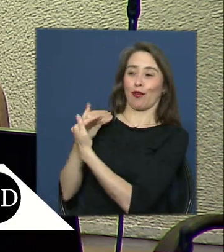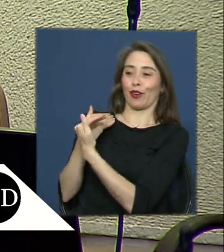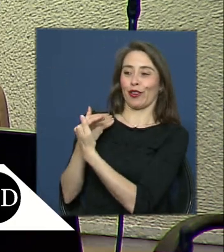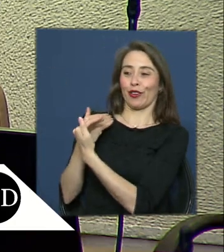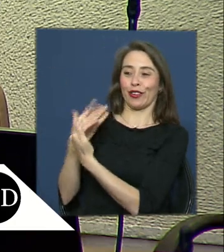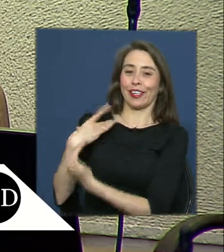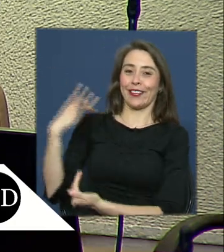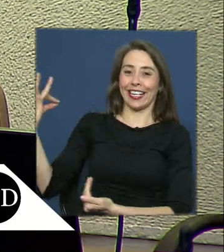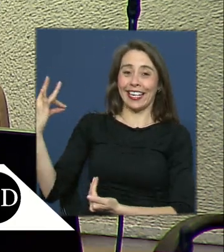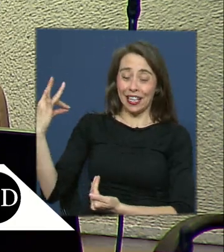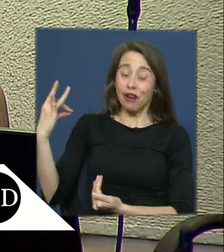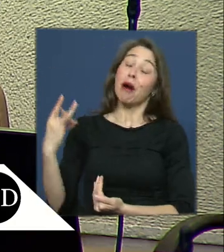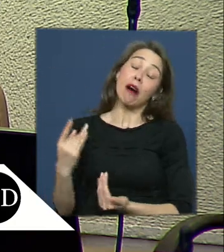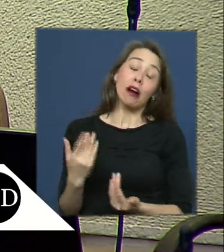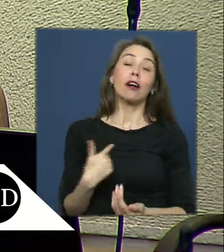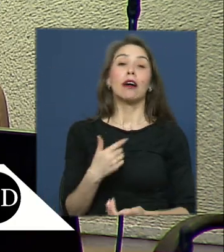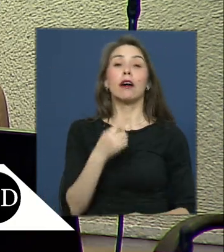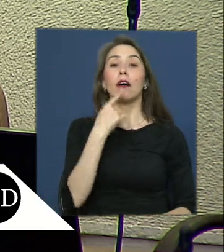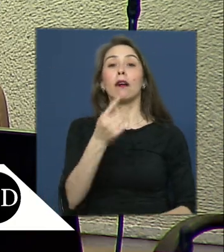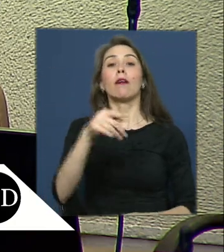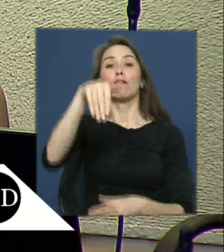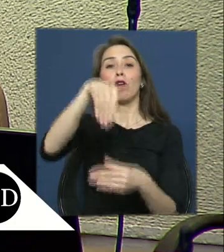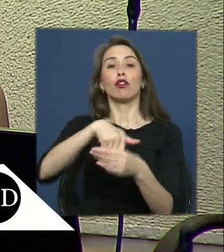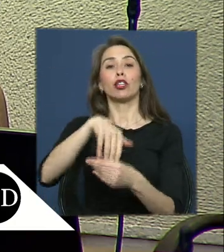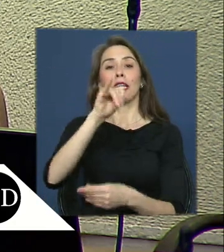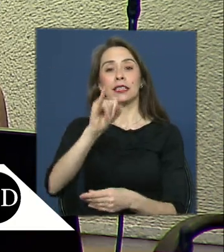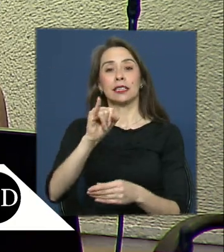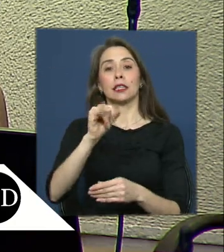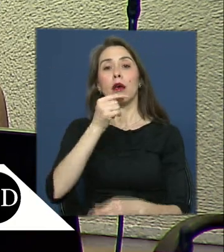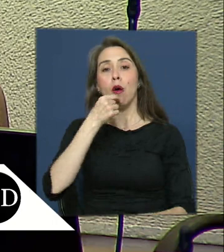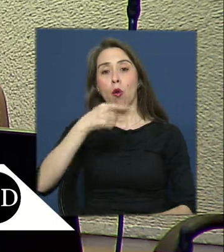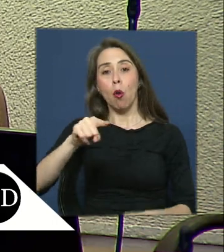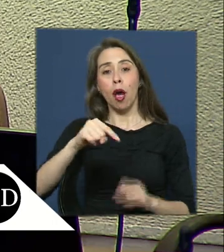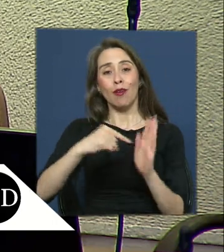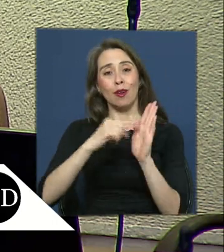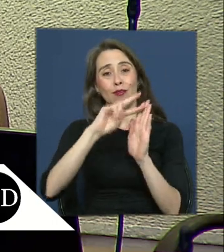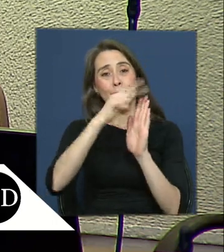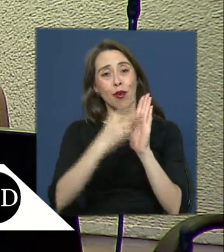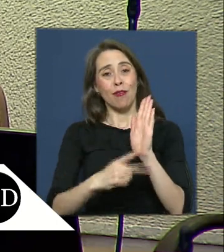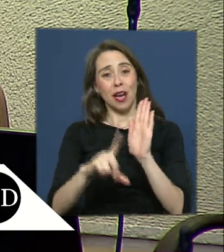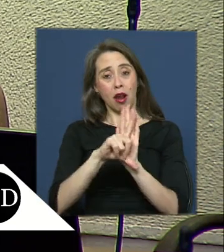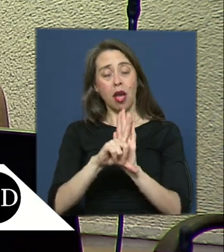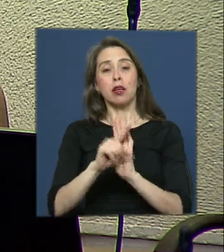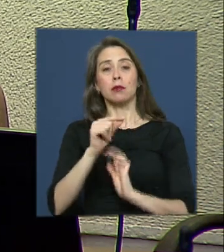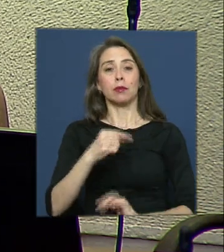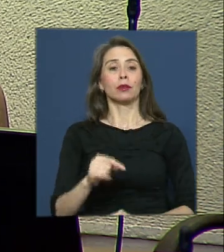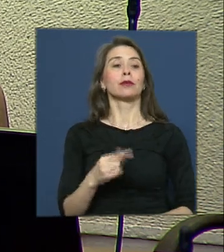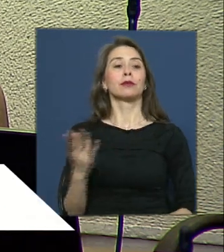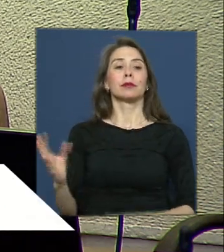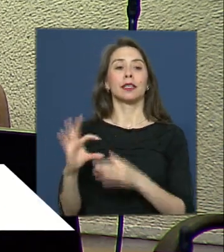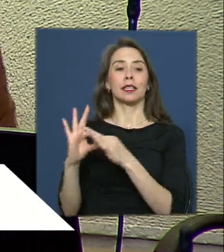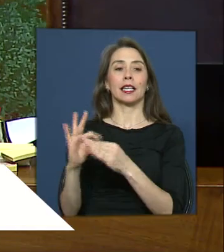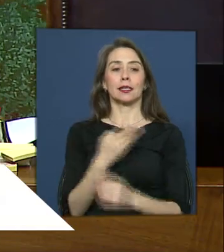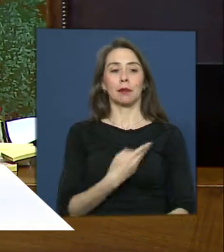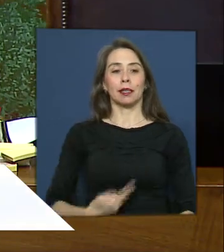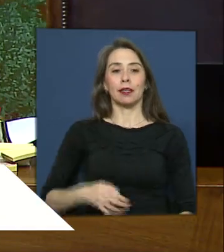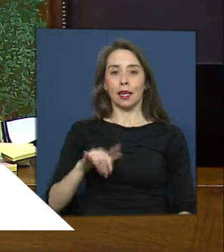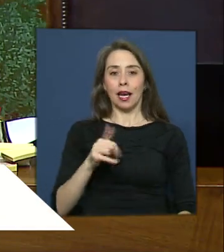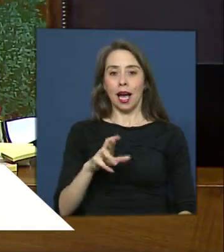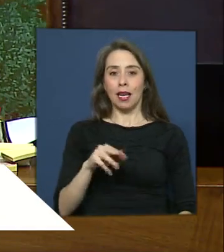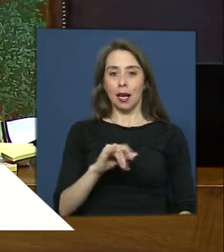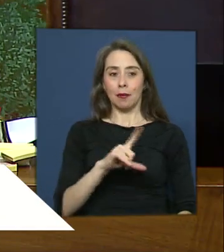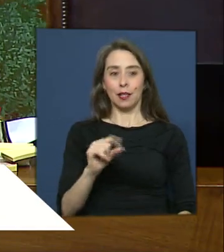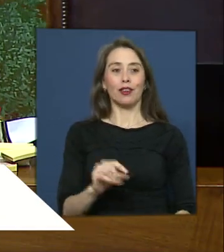para que este perfeccionamiento tenga lugar lo más pronto posible. Gracias, presidente. Jaramillo. Gracias, diputado